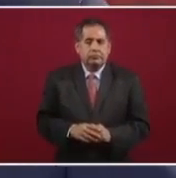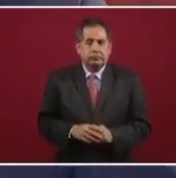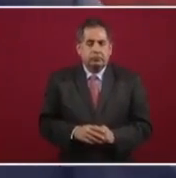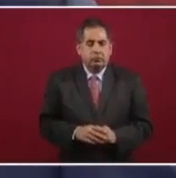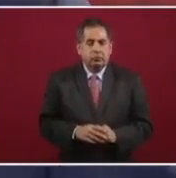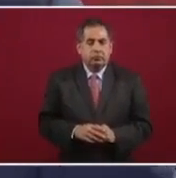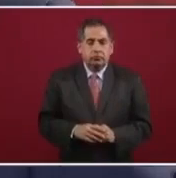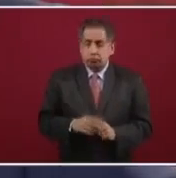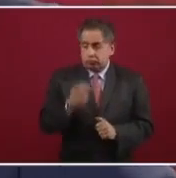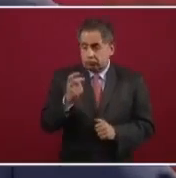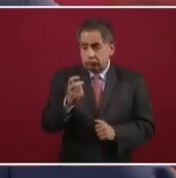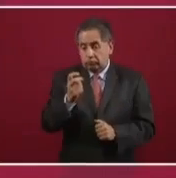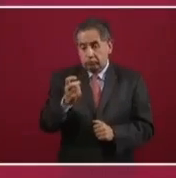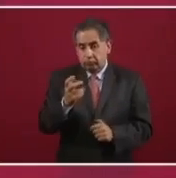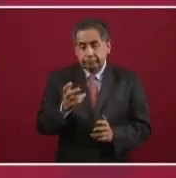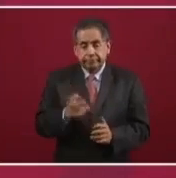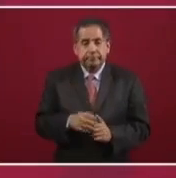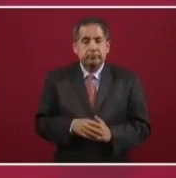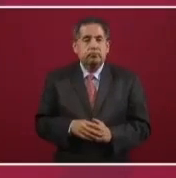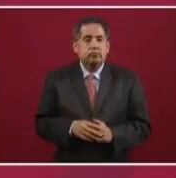Por eso